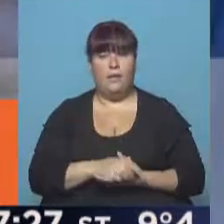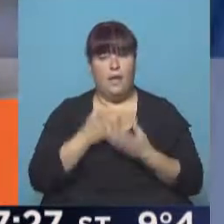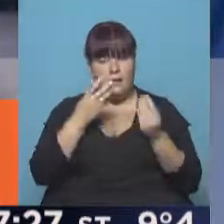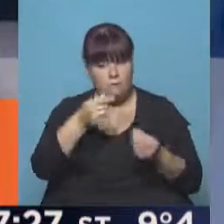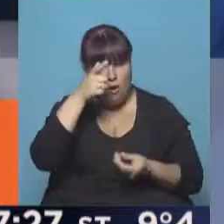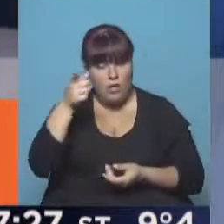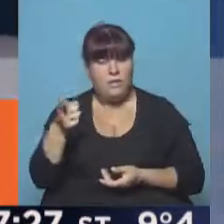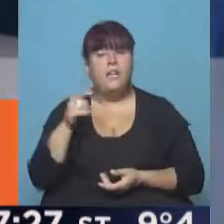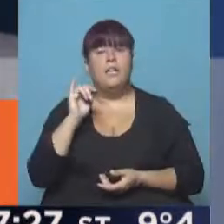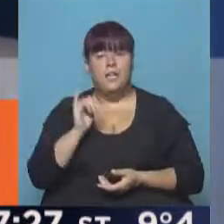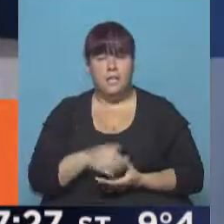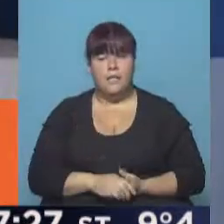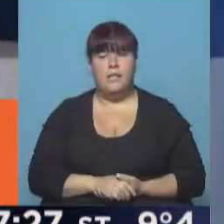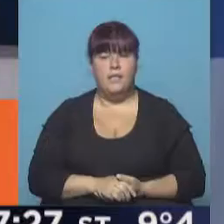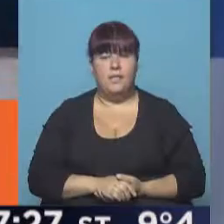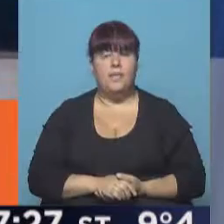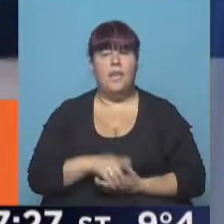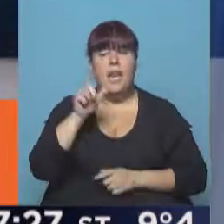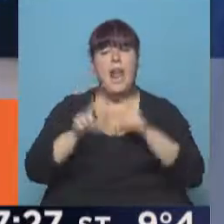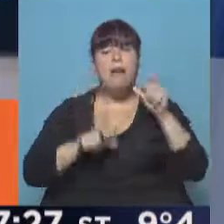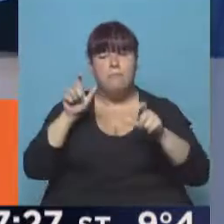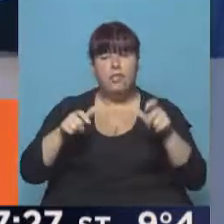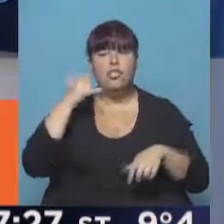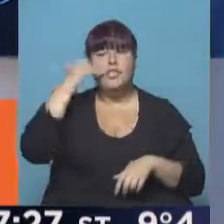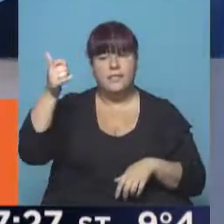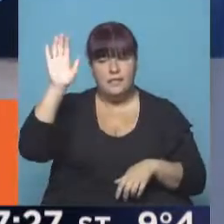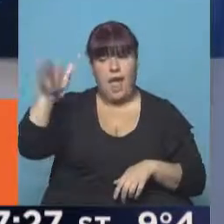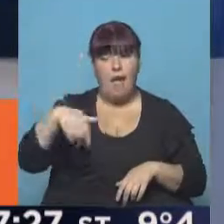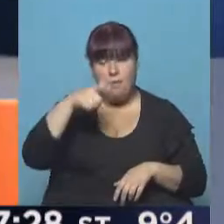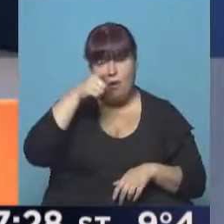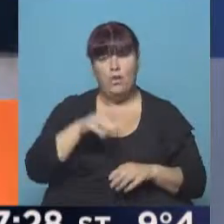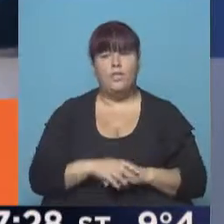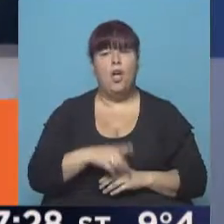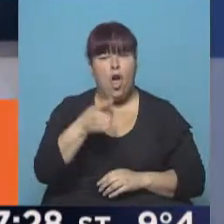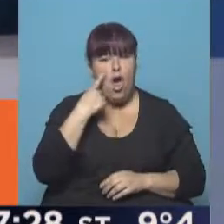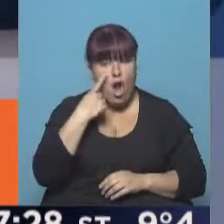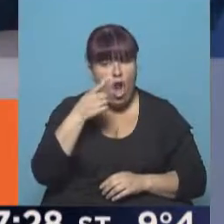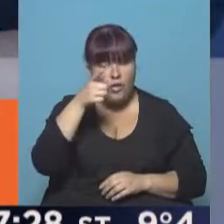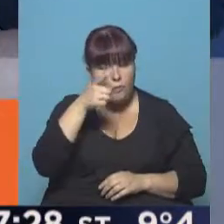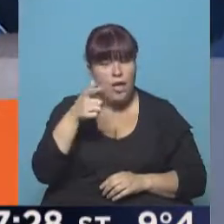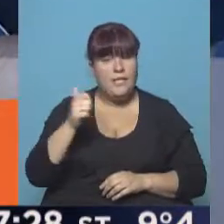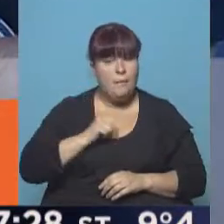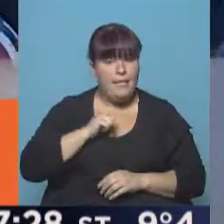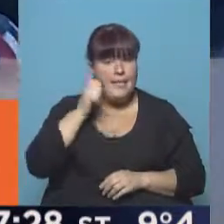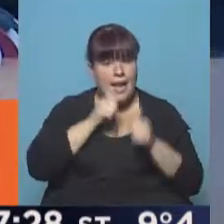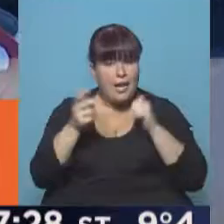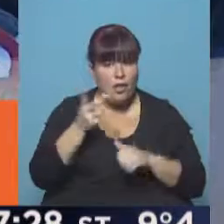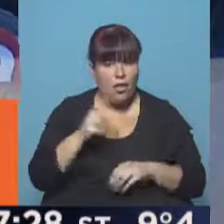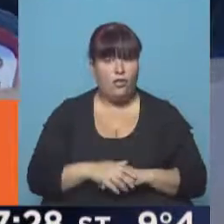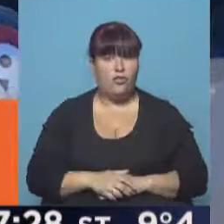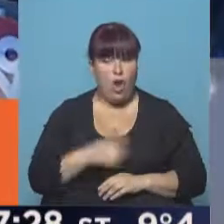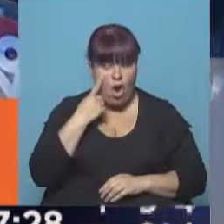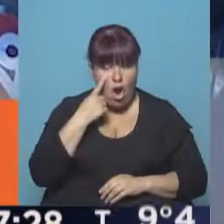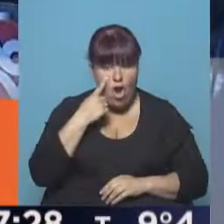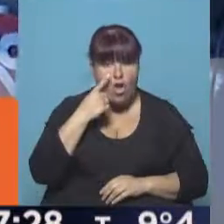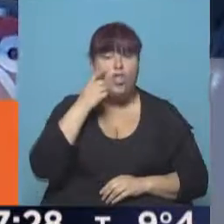Ahí actúa el policía. Y la gente llama policía. ¿Usted conoce al policía y al militar heridos? ¿Los